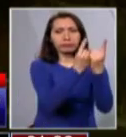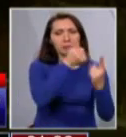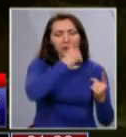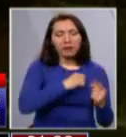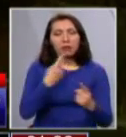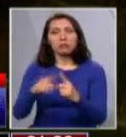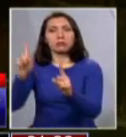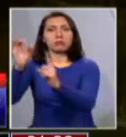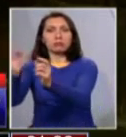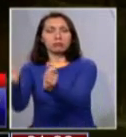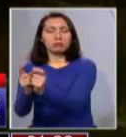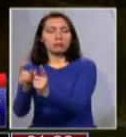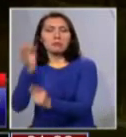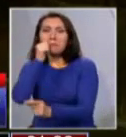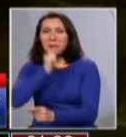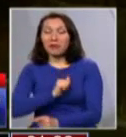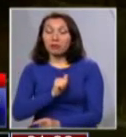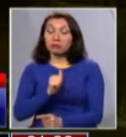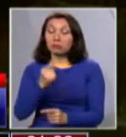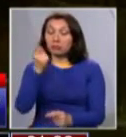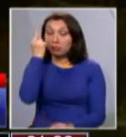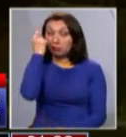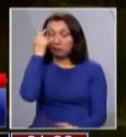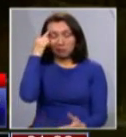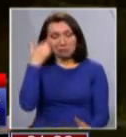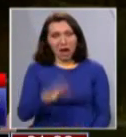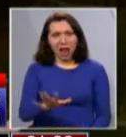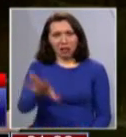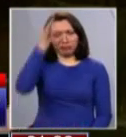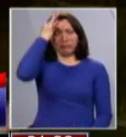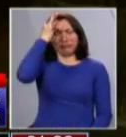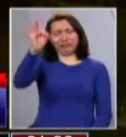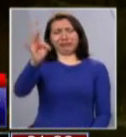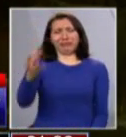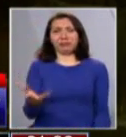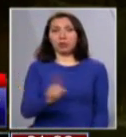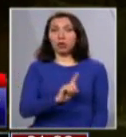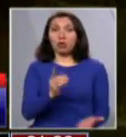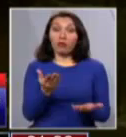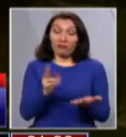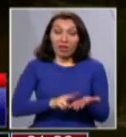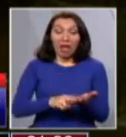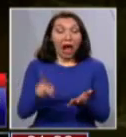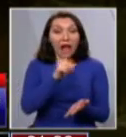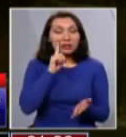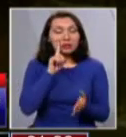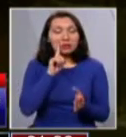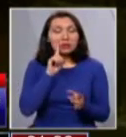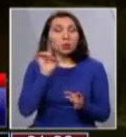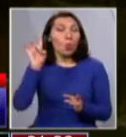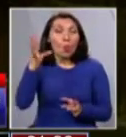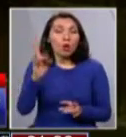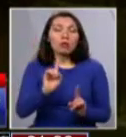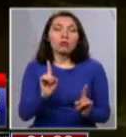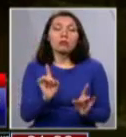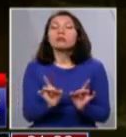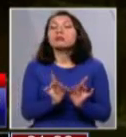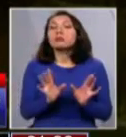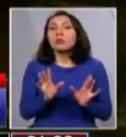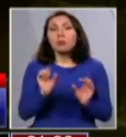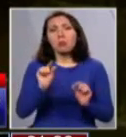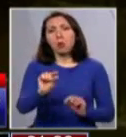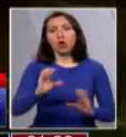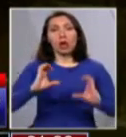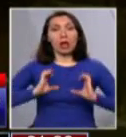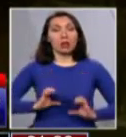puede llevar finalmente a malos entendidos no estoy diciendo que necesariamente sea así no estoy diciendo necesariamente que sea poco